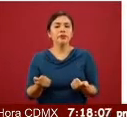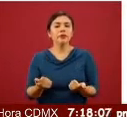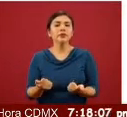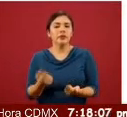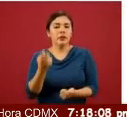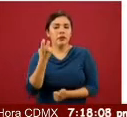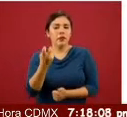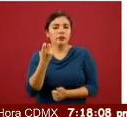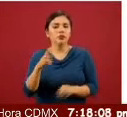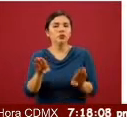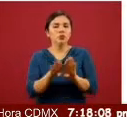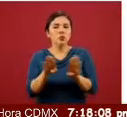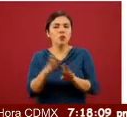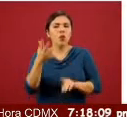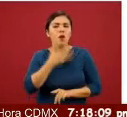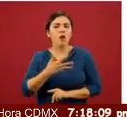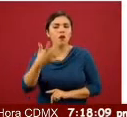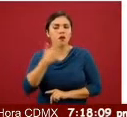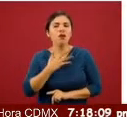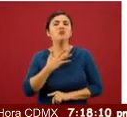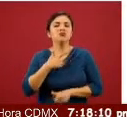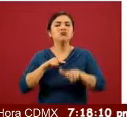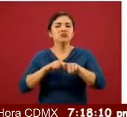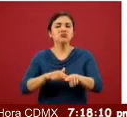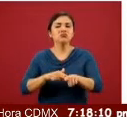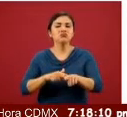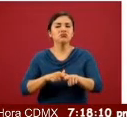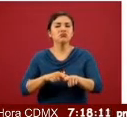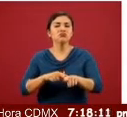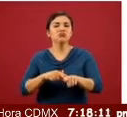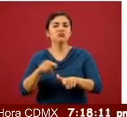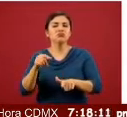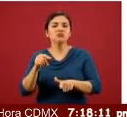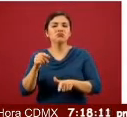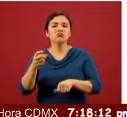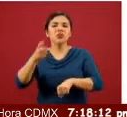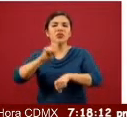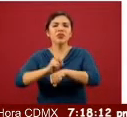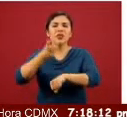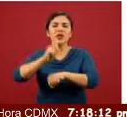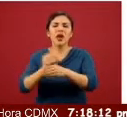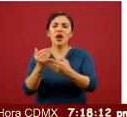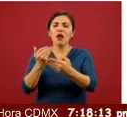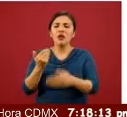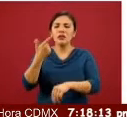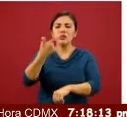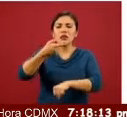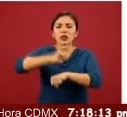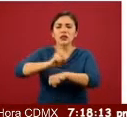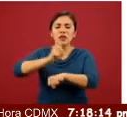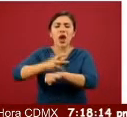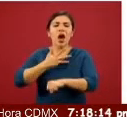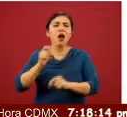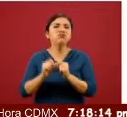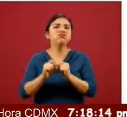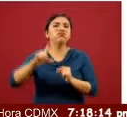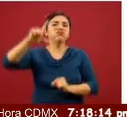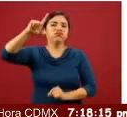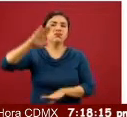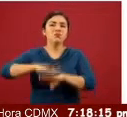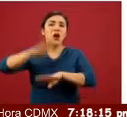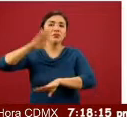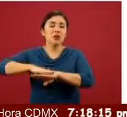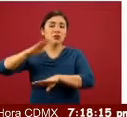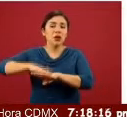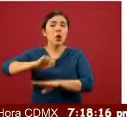tendencia que comentábamos está bastante marcada. En los últimos 7 días está la gran mayoría, y de ahí para